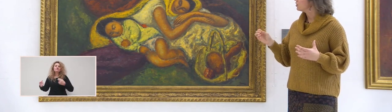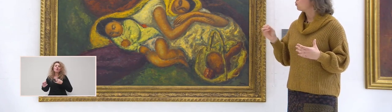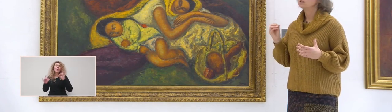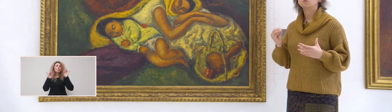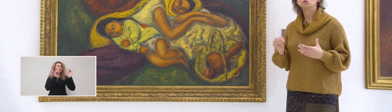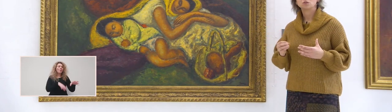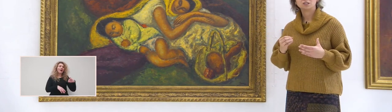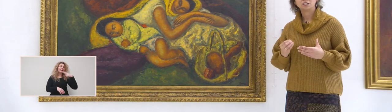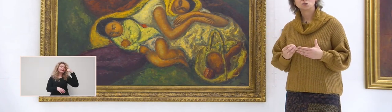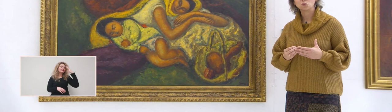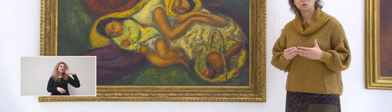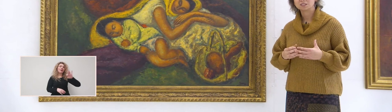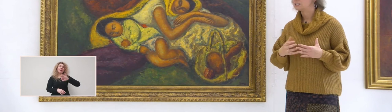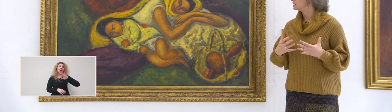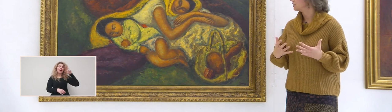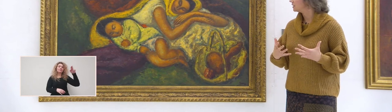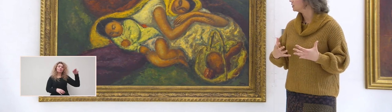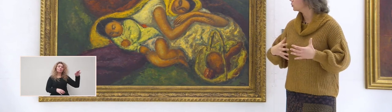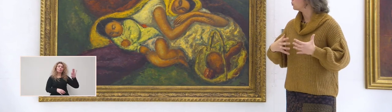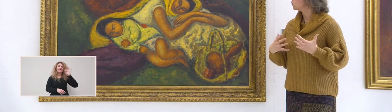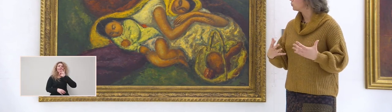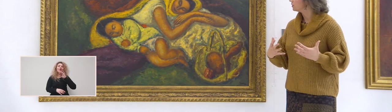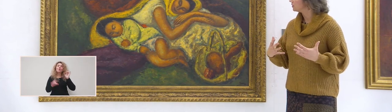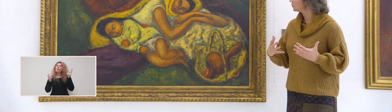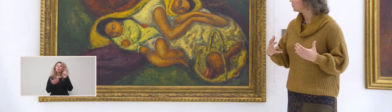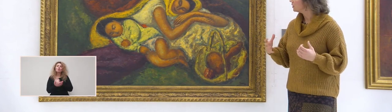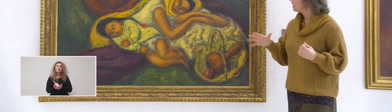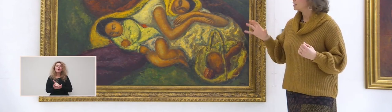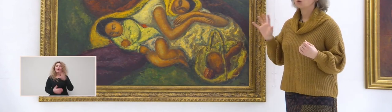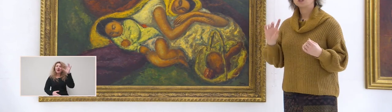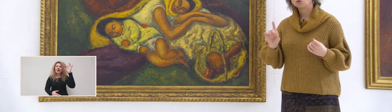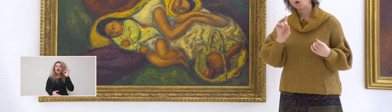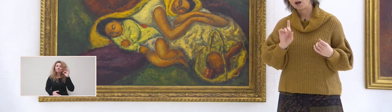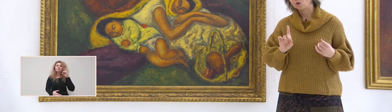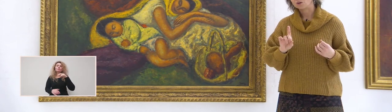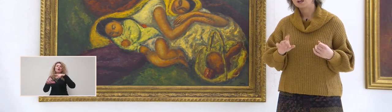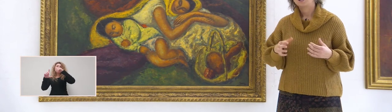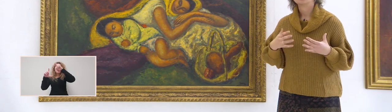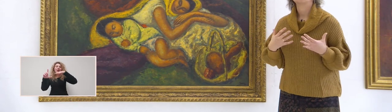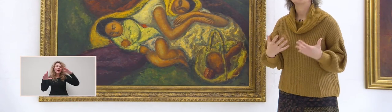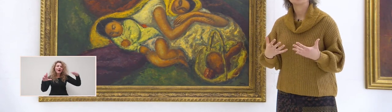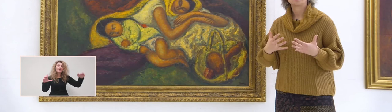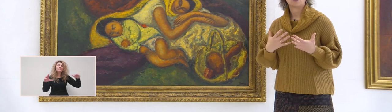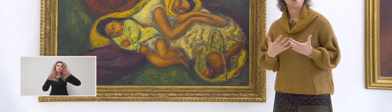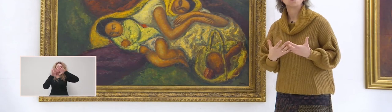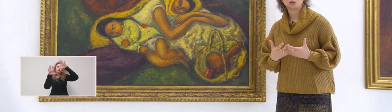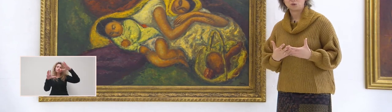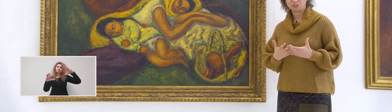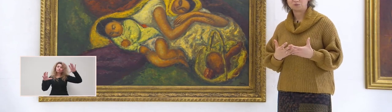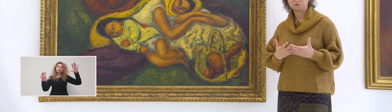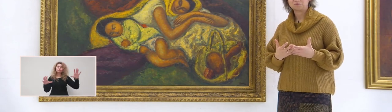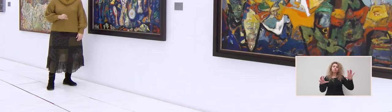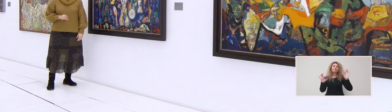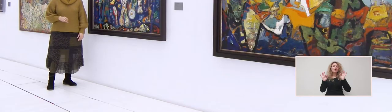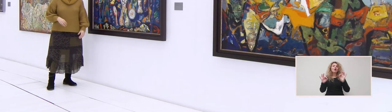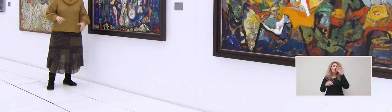paisaxe, un debuxo de liñas curvas, sintético, volumétrico e, sobre todo, a cor a que vai ter o